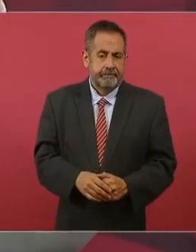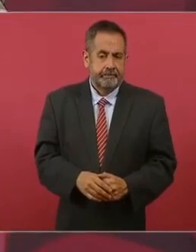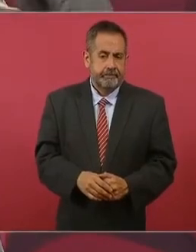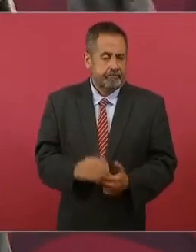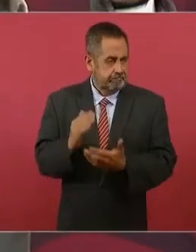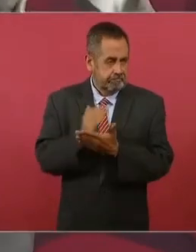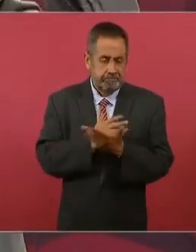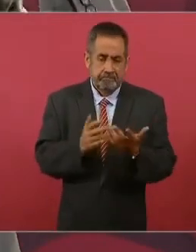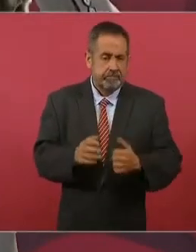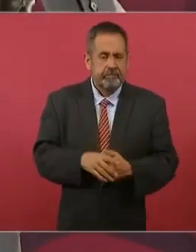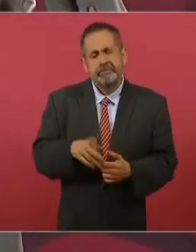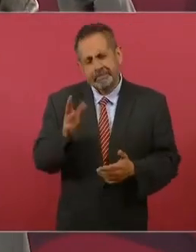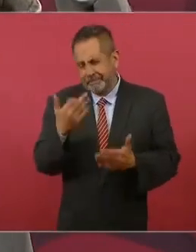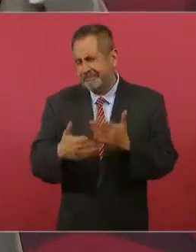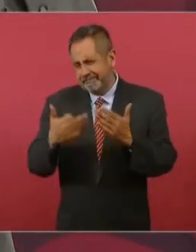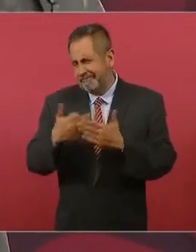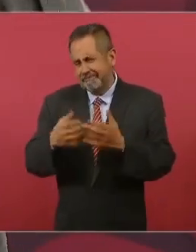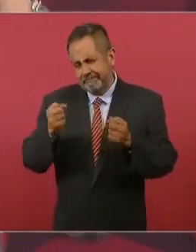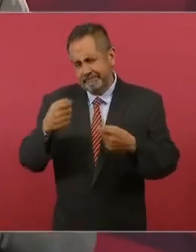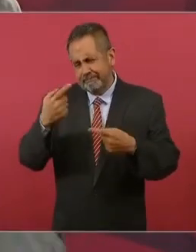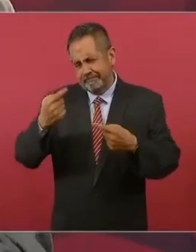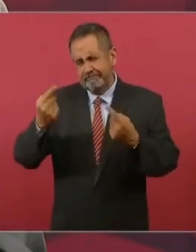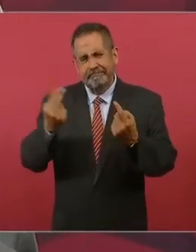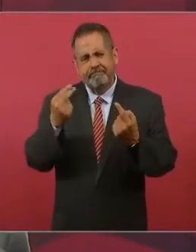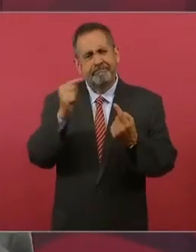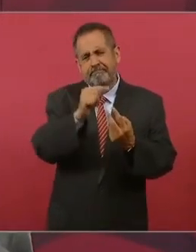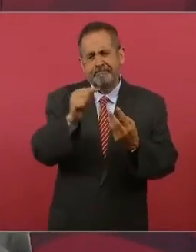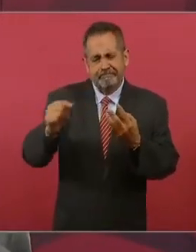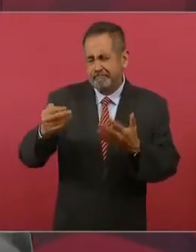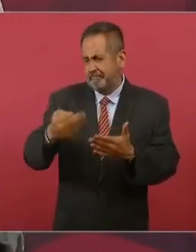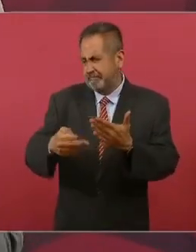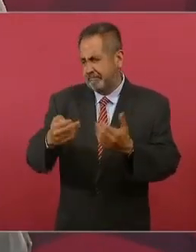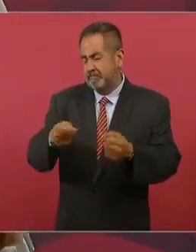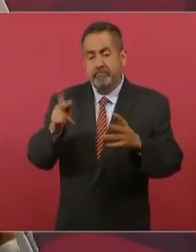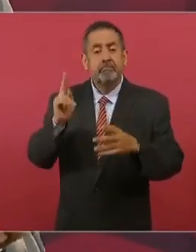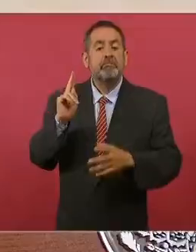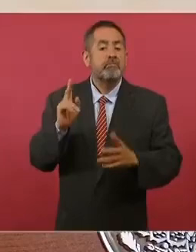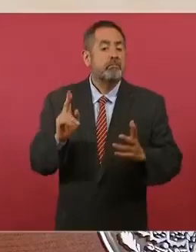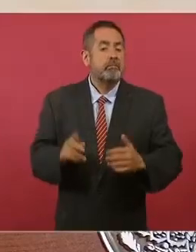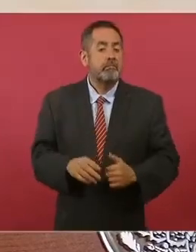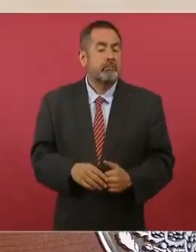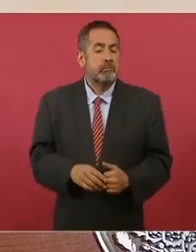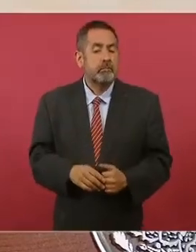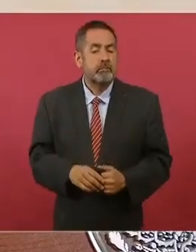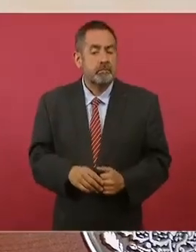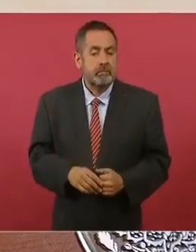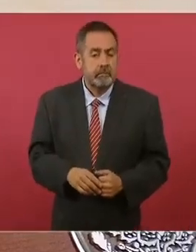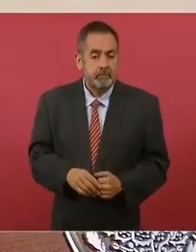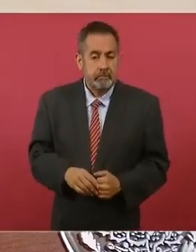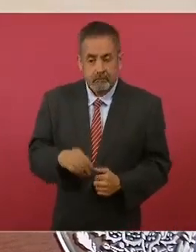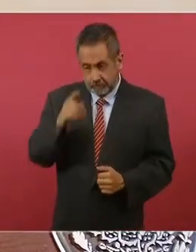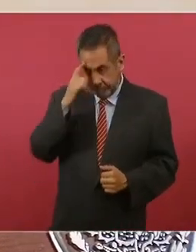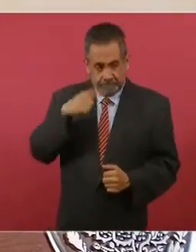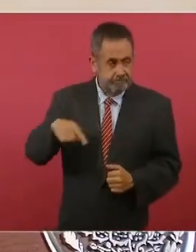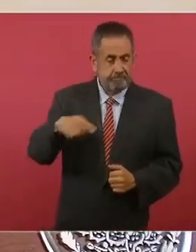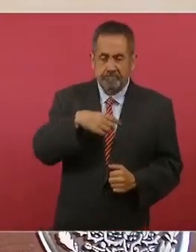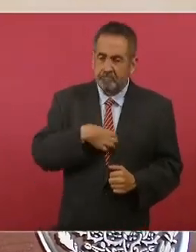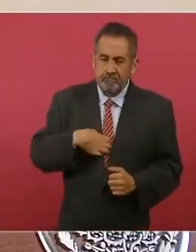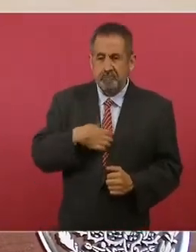Y desde luego que falta mucho, falta muchísimo. Pero todo eso es para